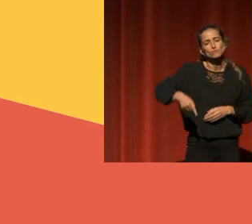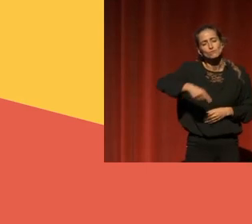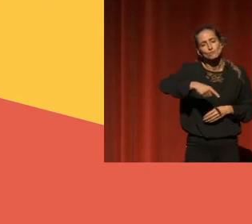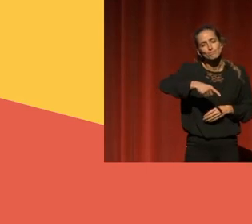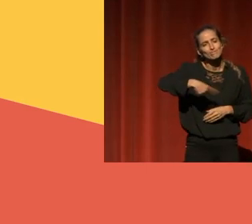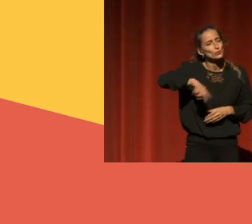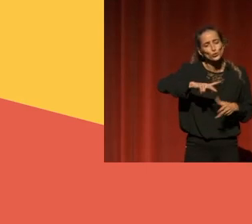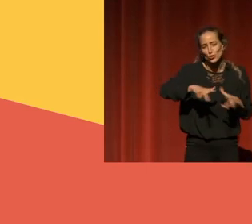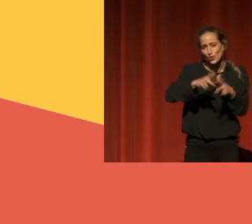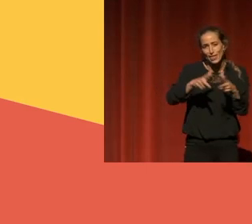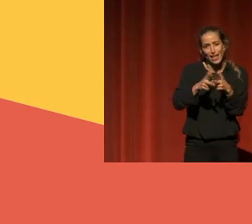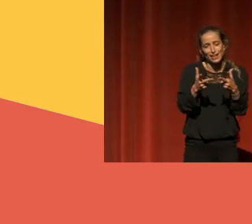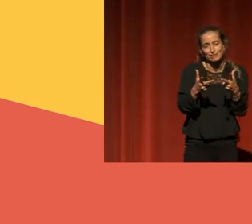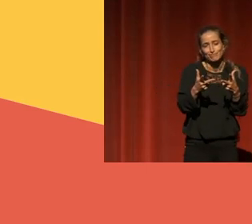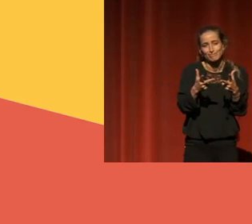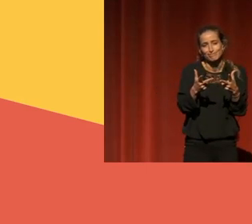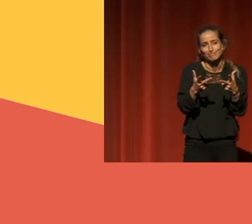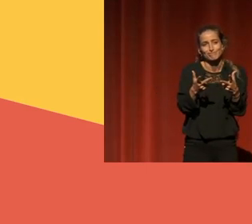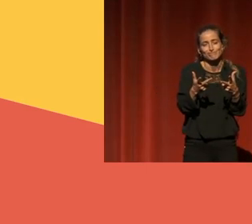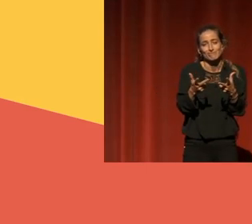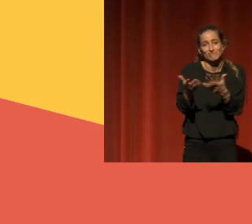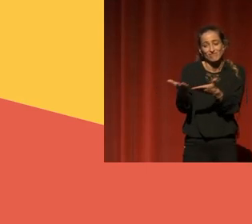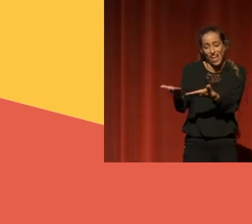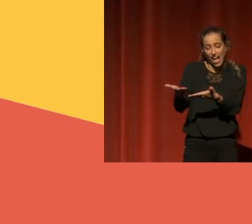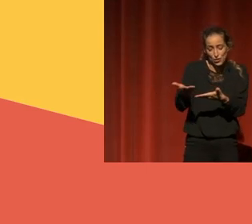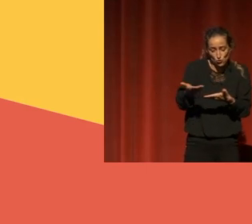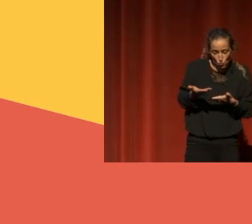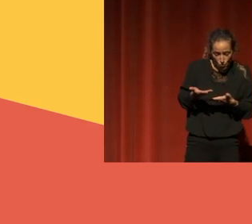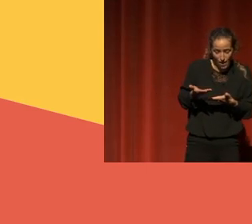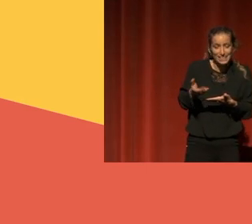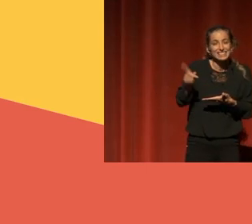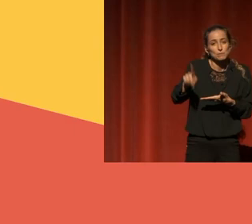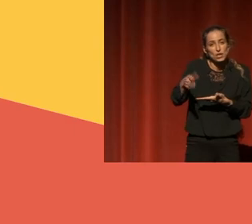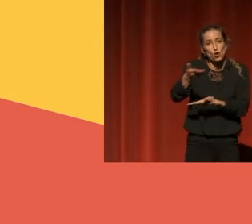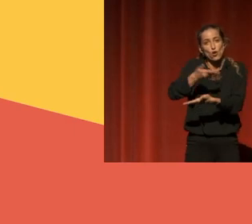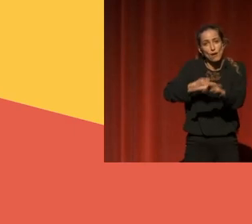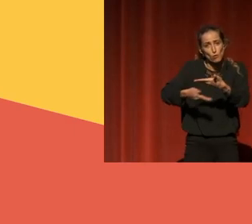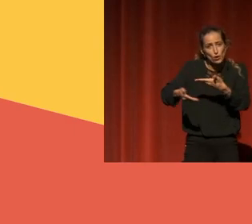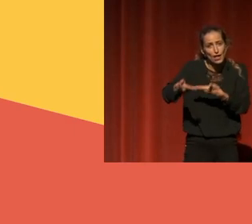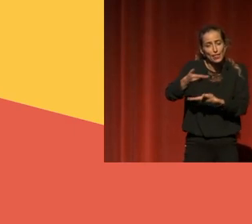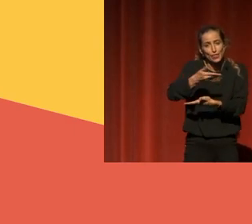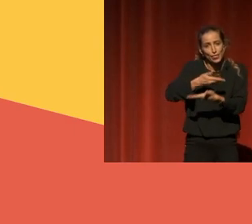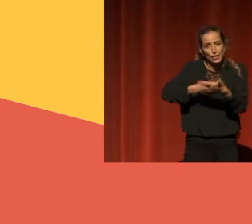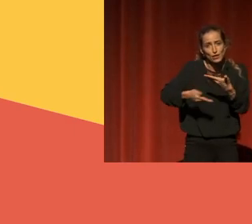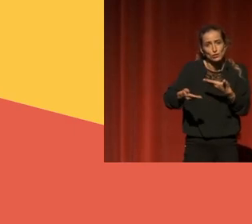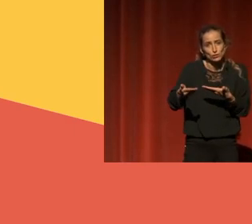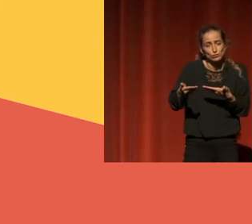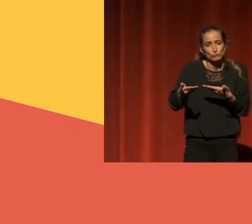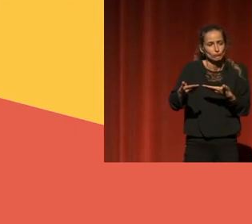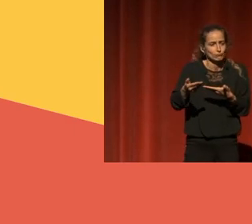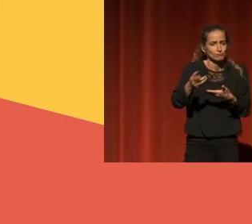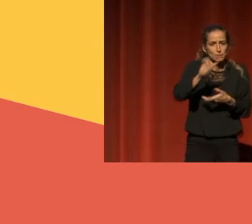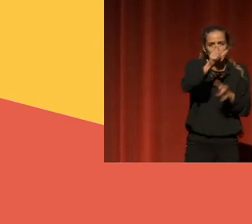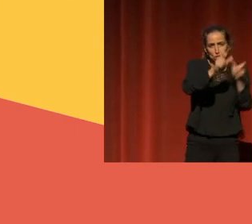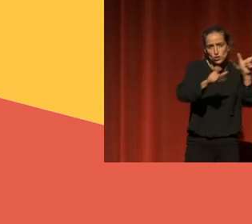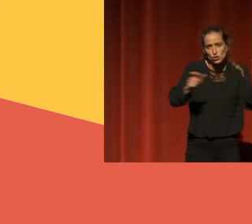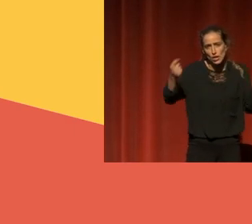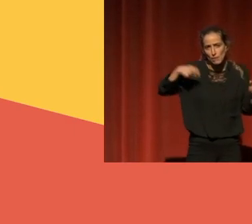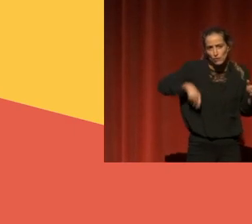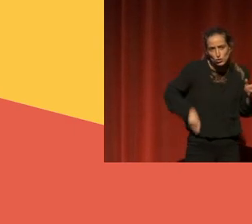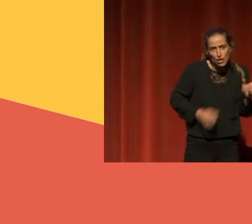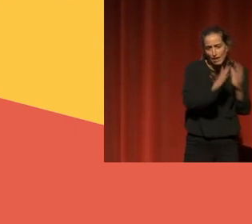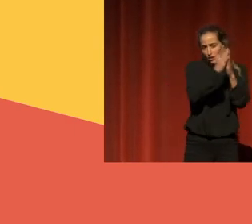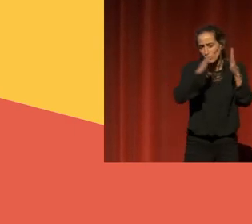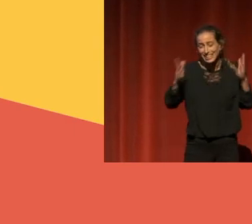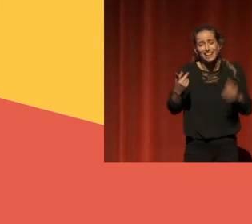necesita eh la ayuda y la colaboración de Los profesionales de las